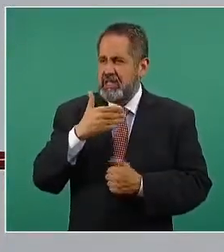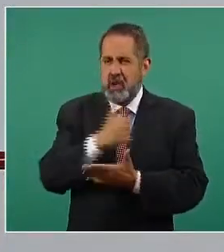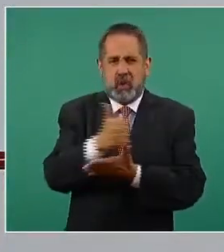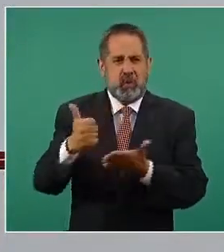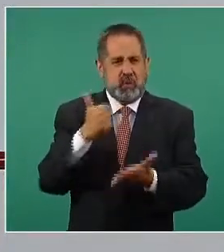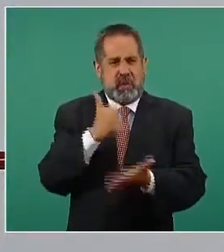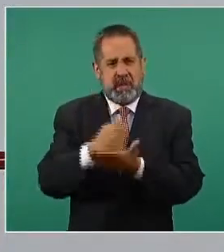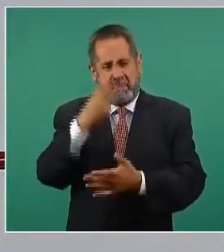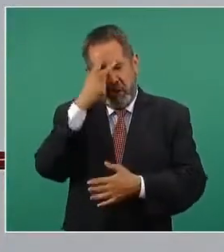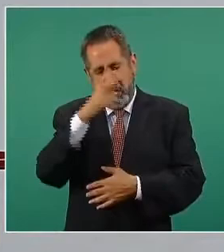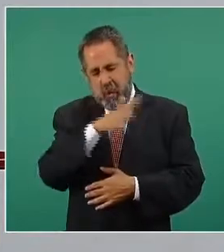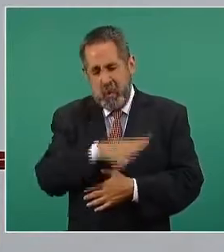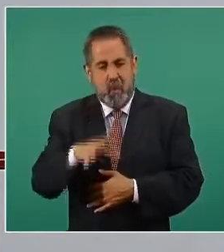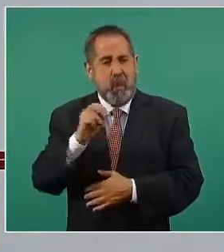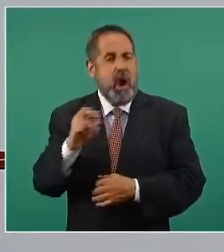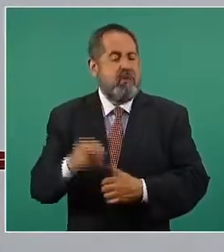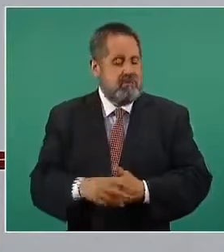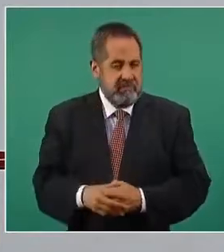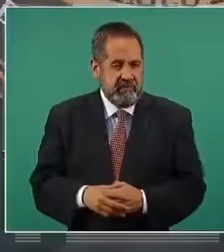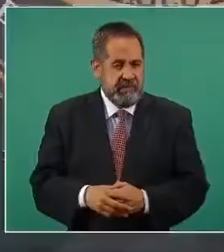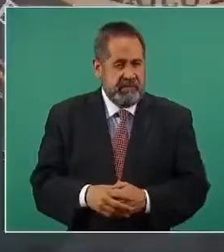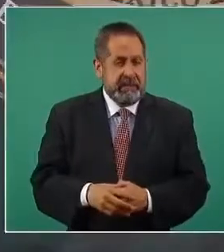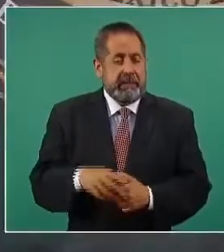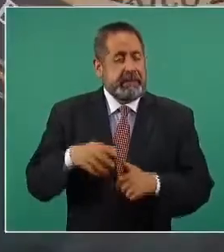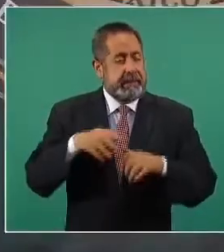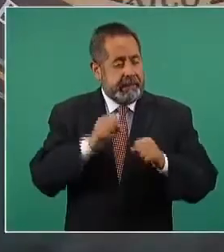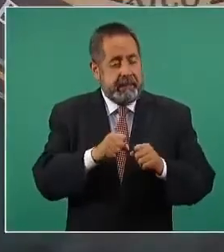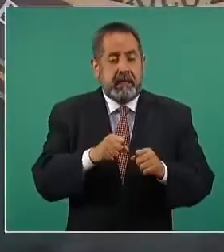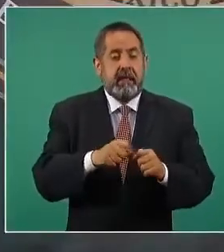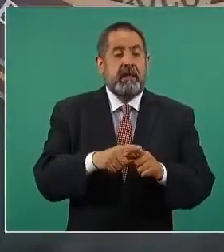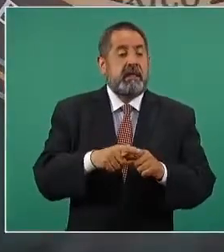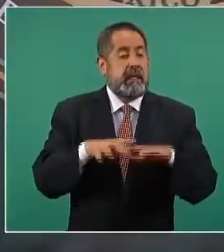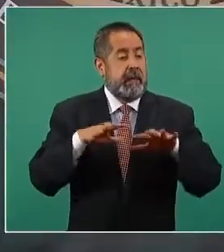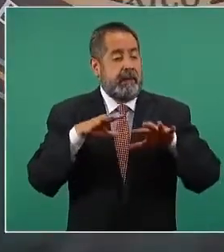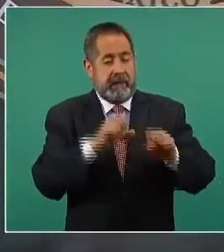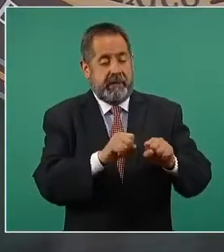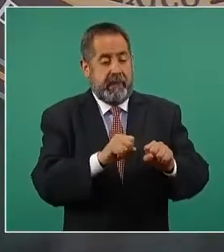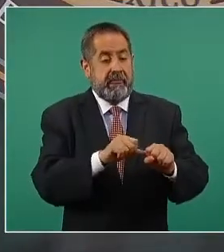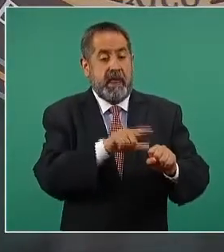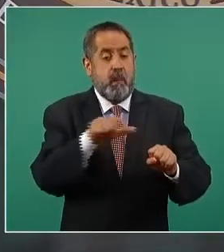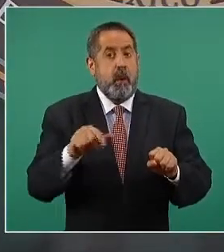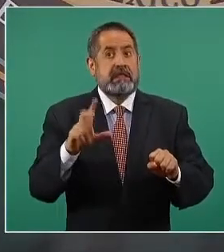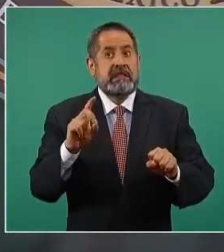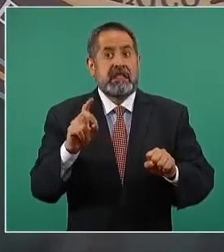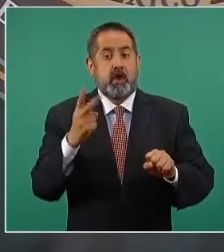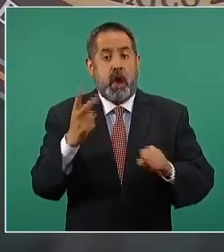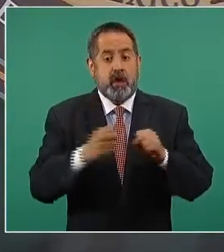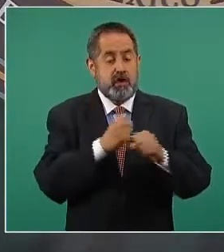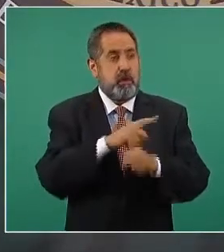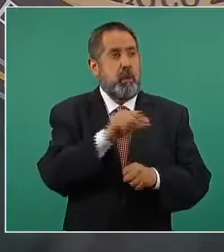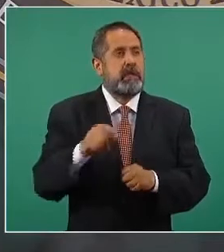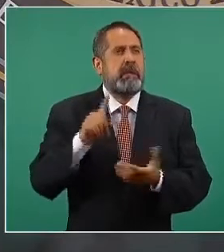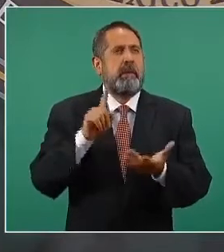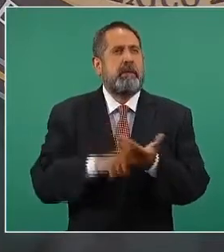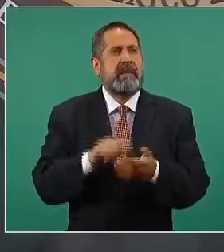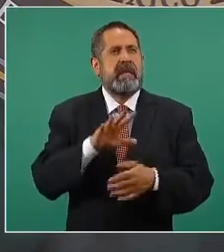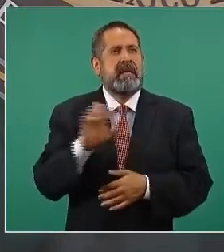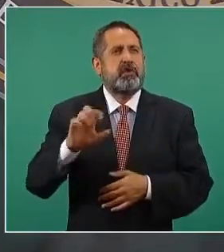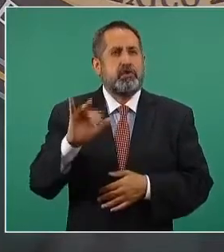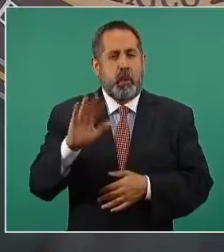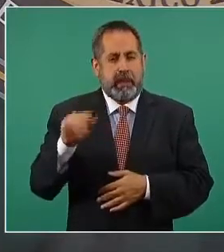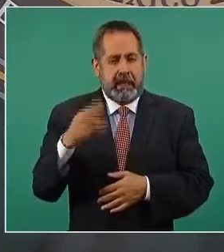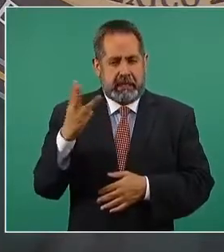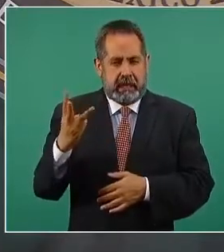México. Apenas 32 años después de la conquista, en